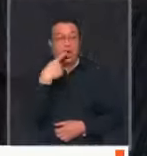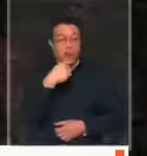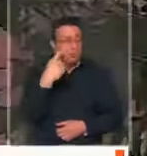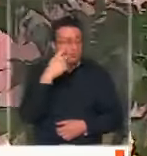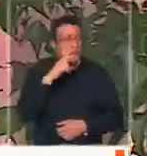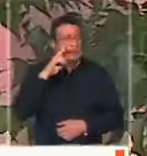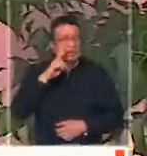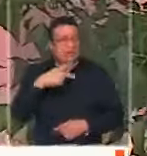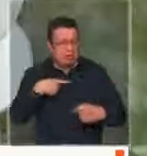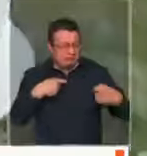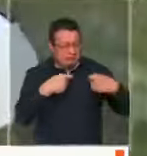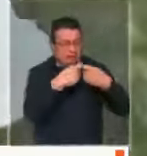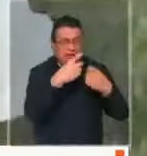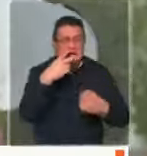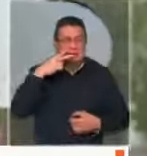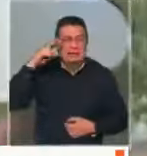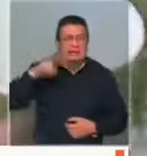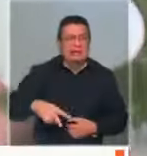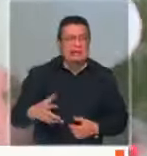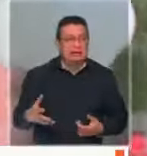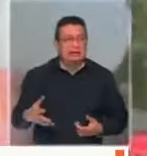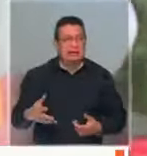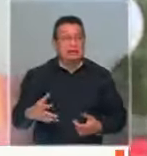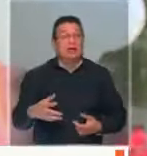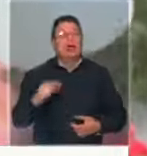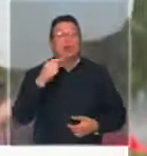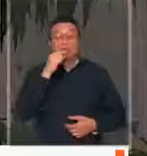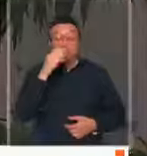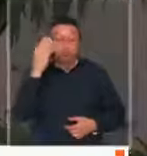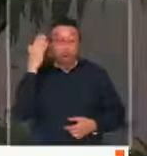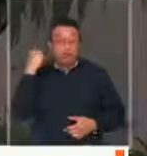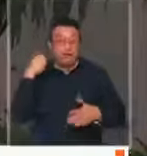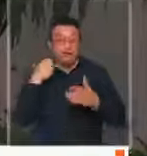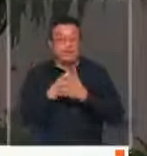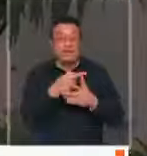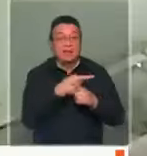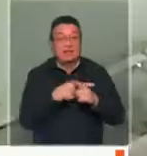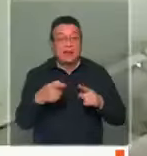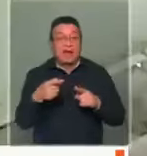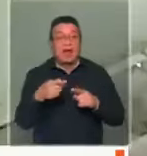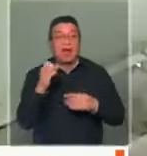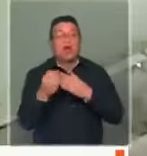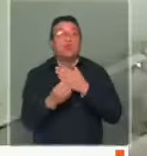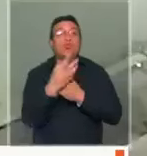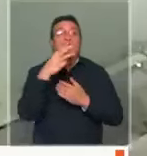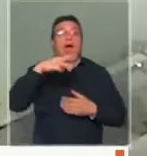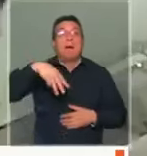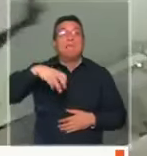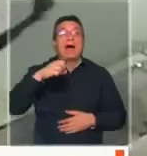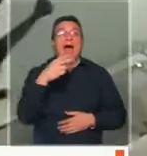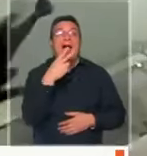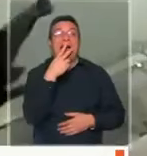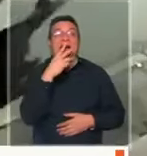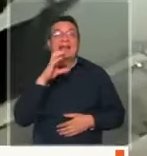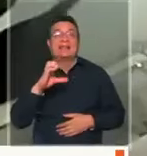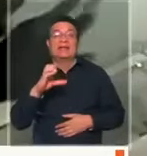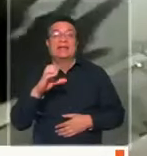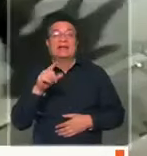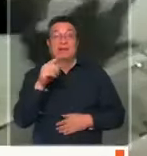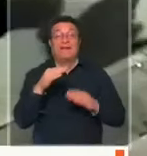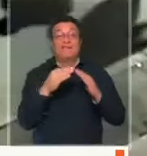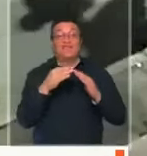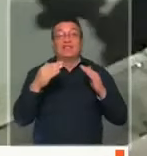razón. La tragedia más reciente ocurrió este fin de semana. Sector Nueva Mate. Estas imágenes muestran cuando un